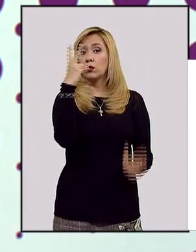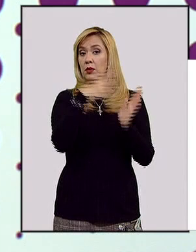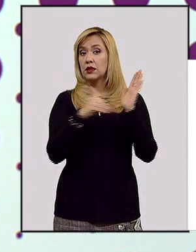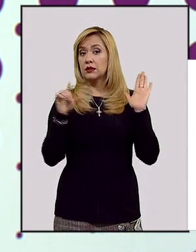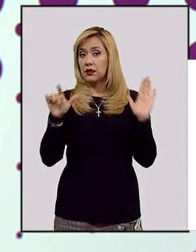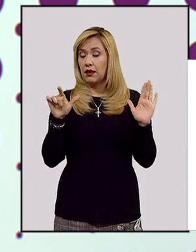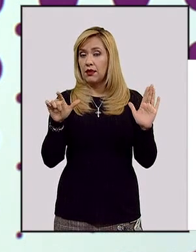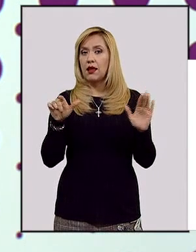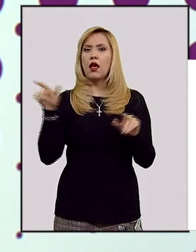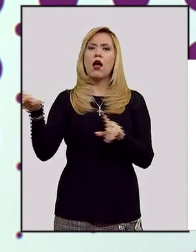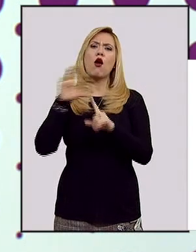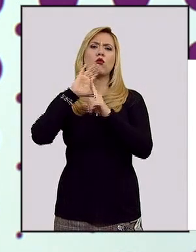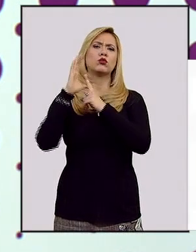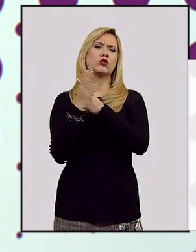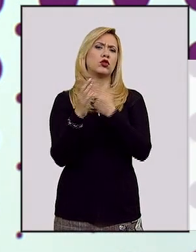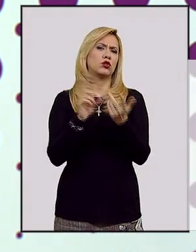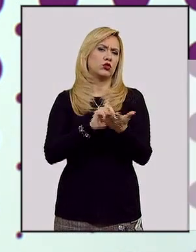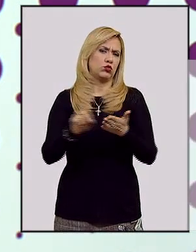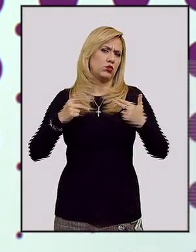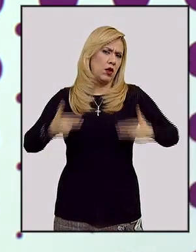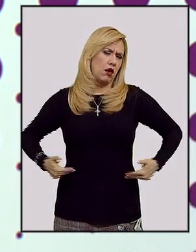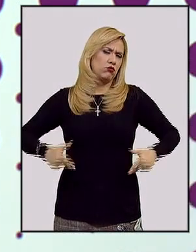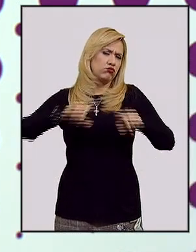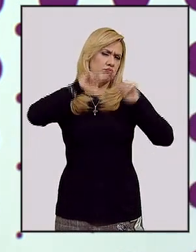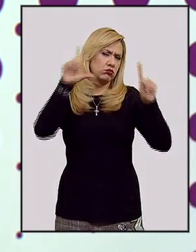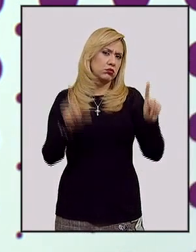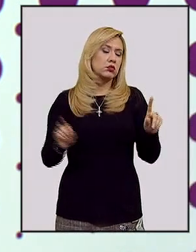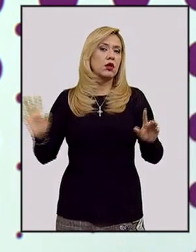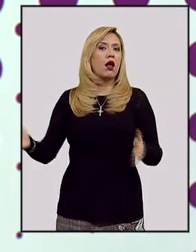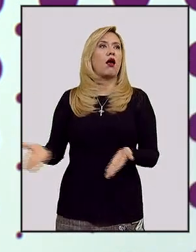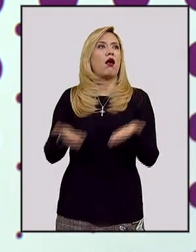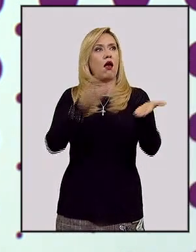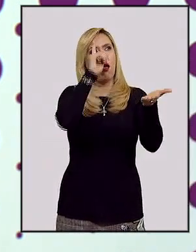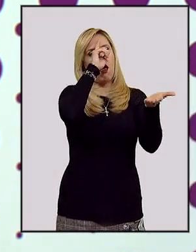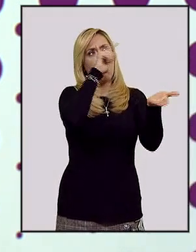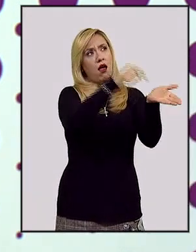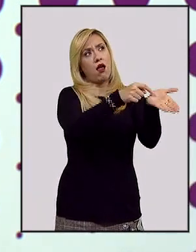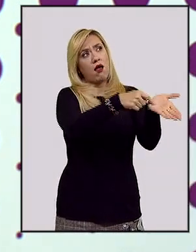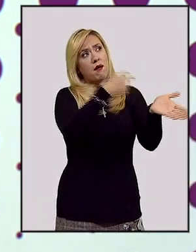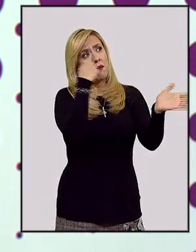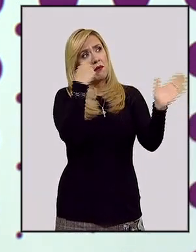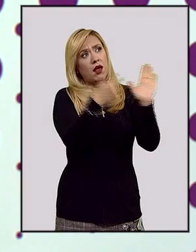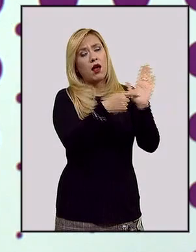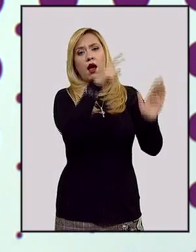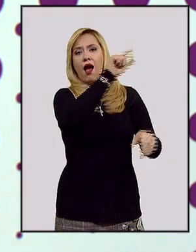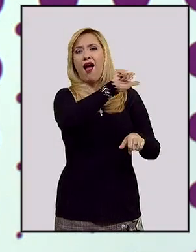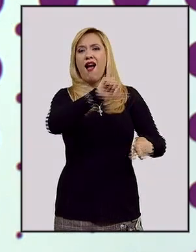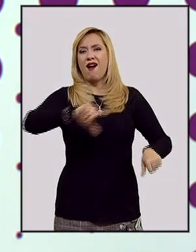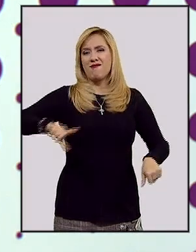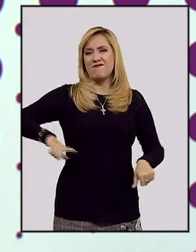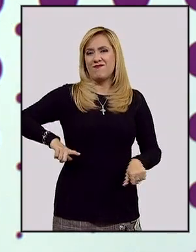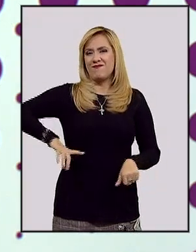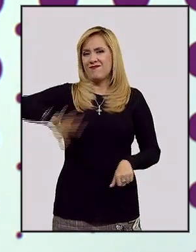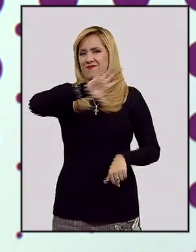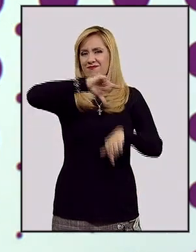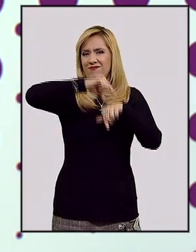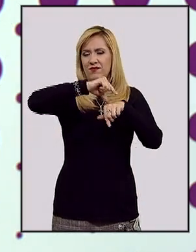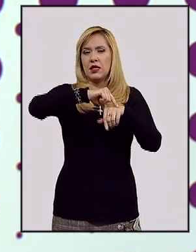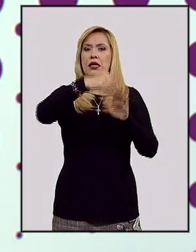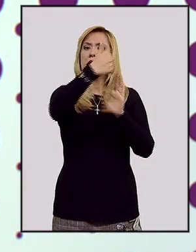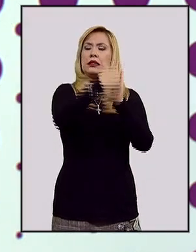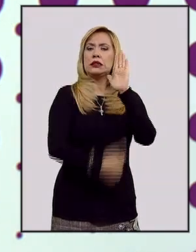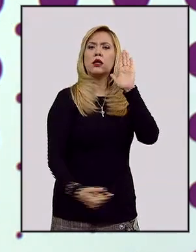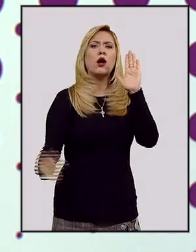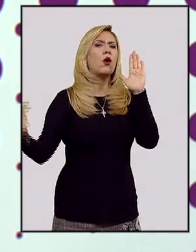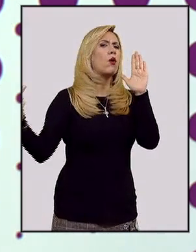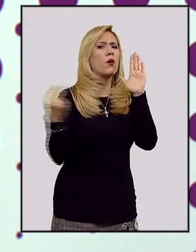la CNDH emitió una recomendación sobre la violencia obstétrica en el Sistema Nacional de Salud. En este documento se destaca la